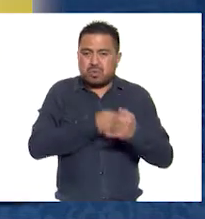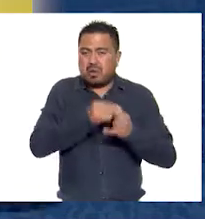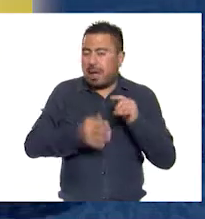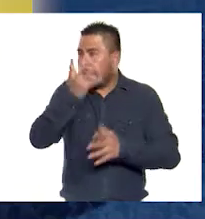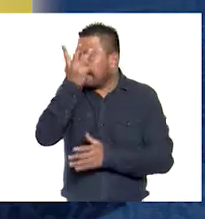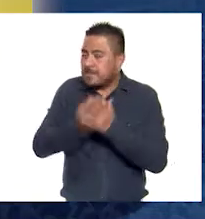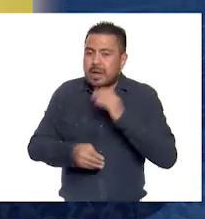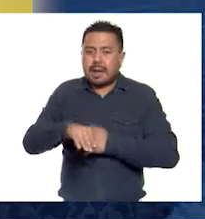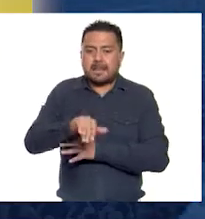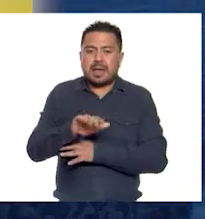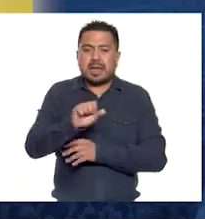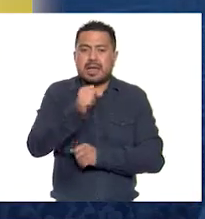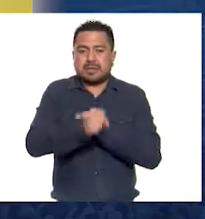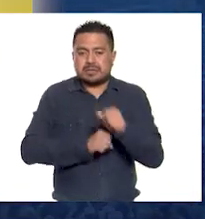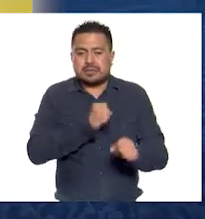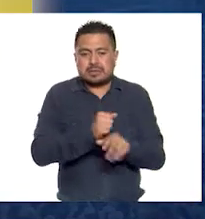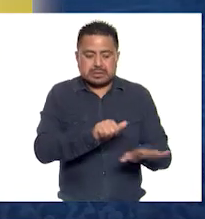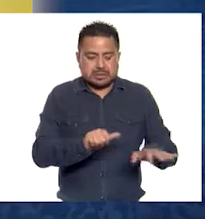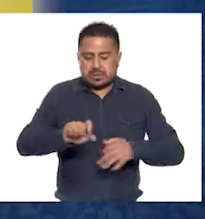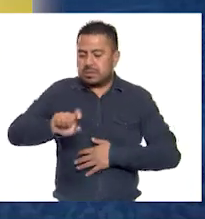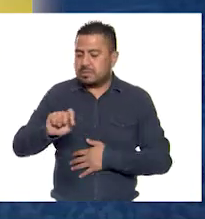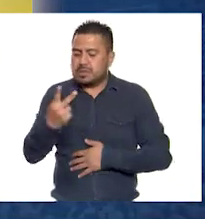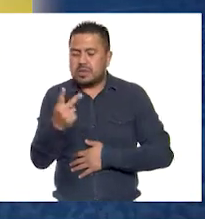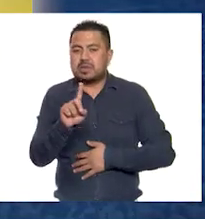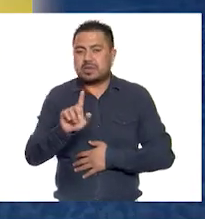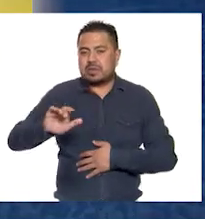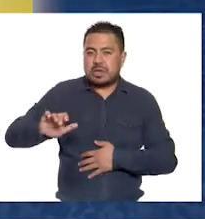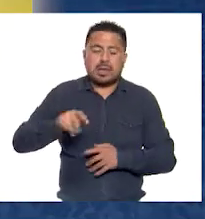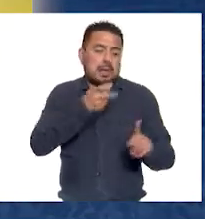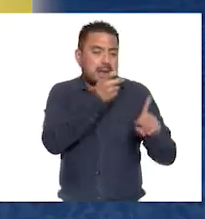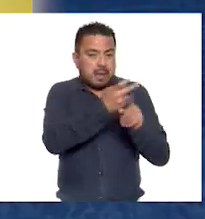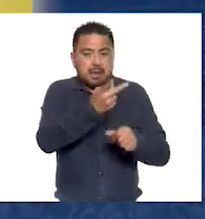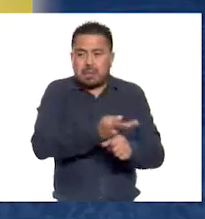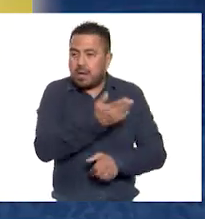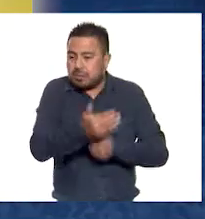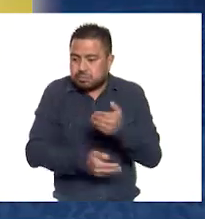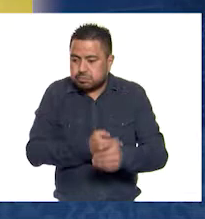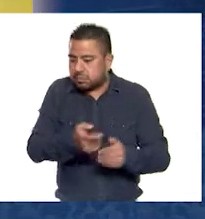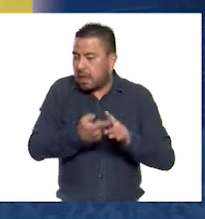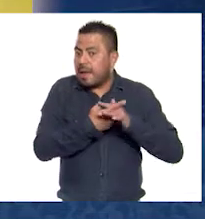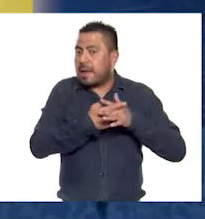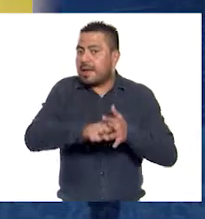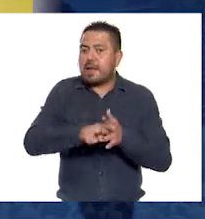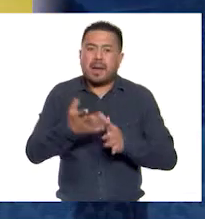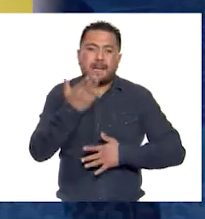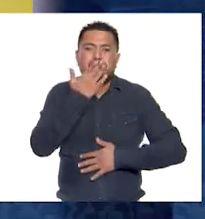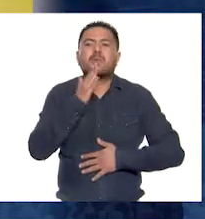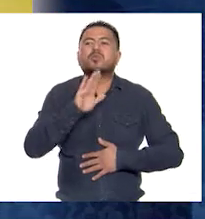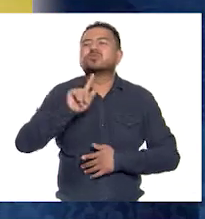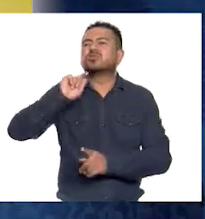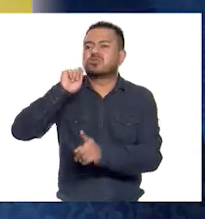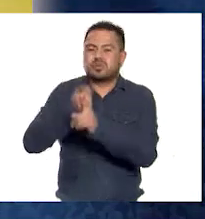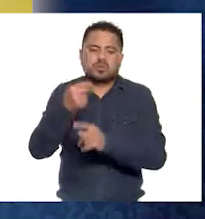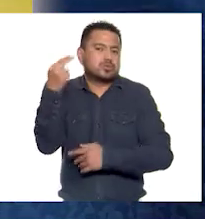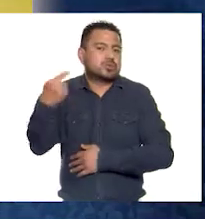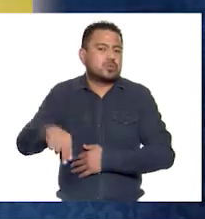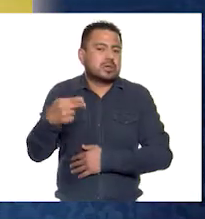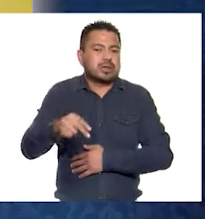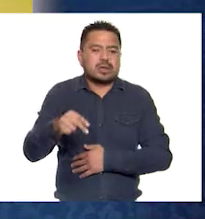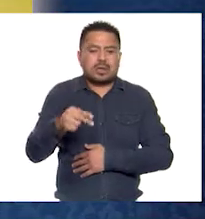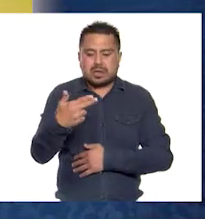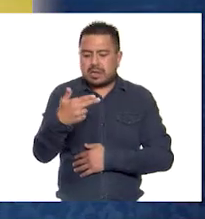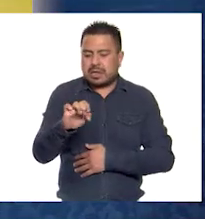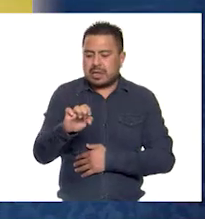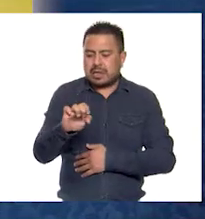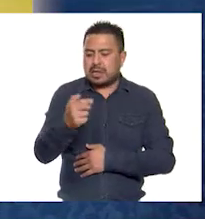de la Meca en el 622. Este suceso marca el inicio de la era musulmana y es llamado la Égira,